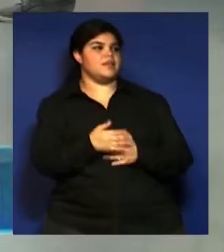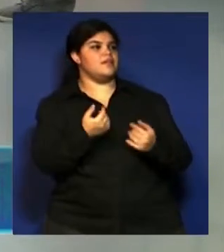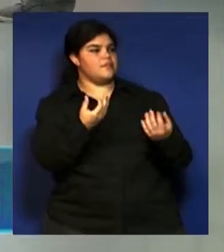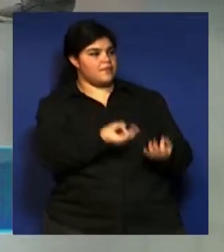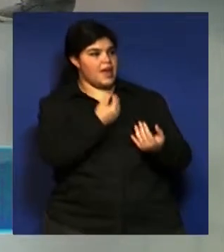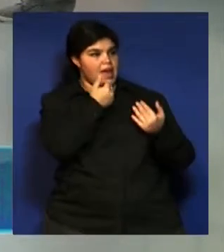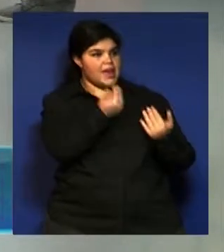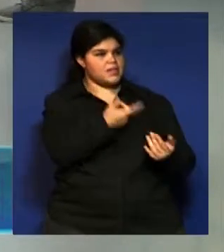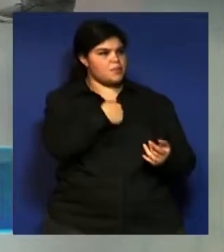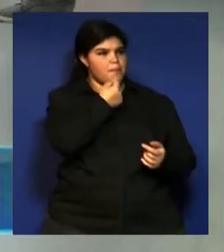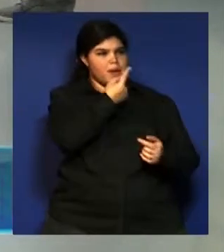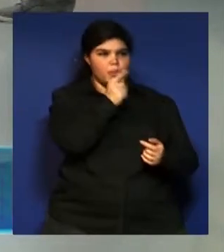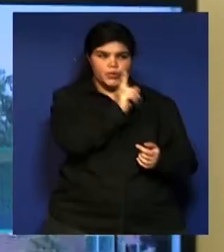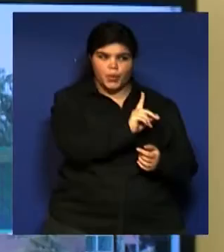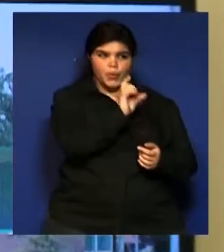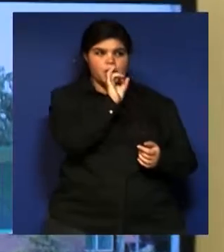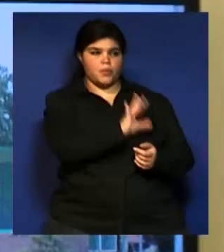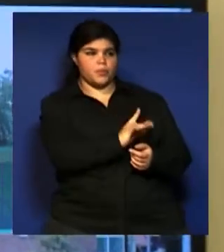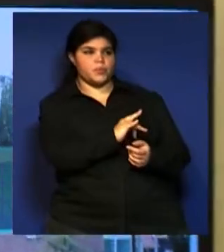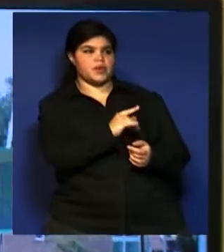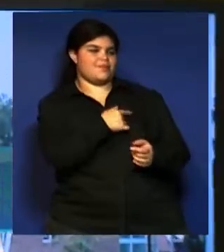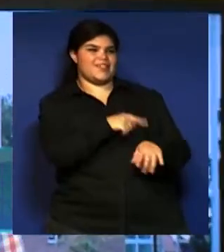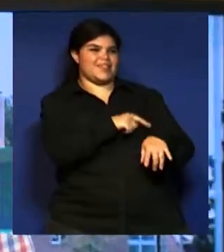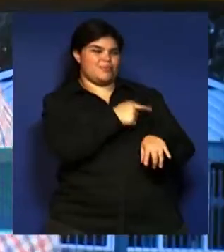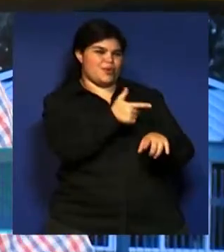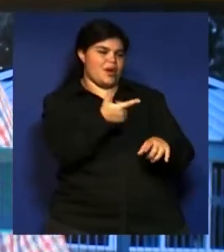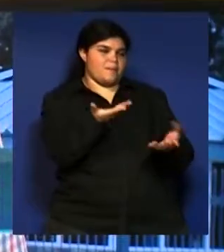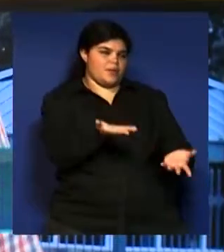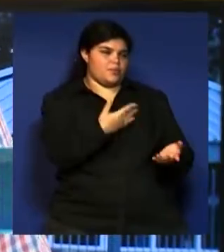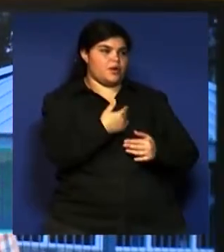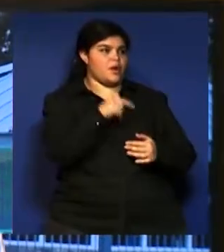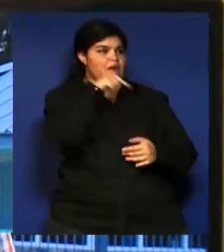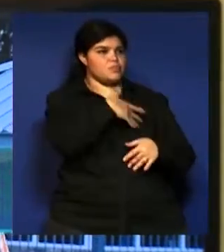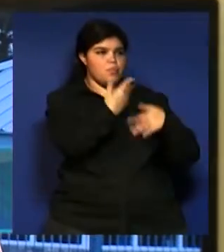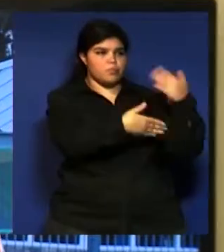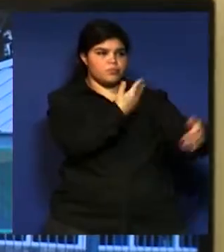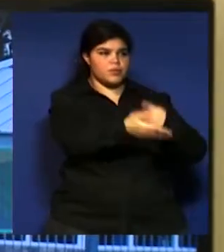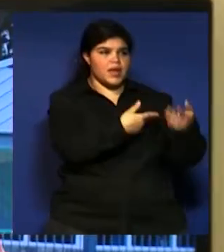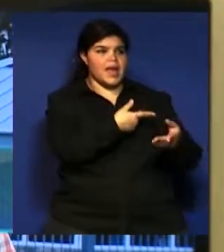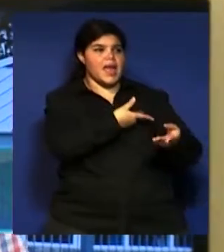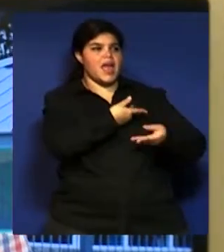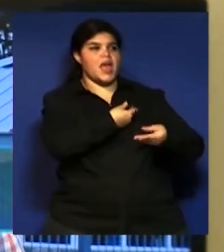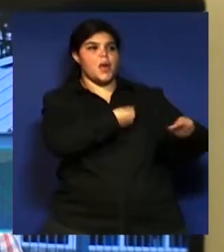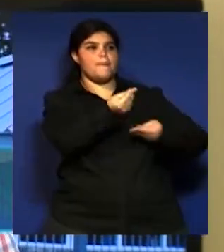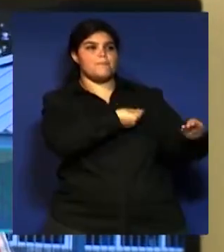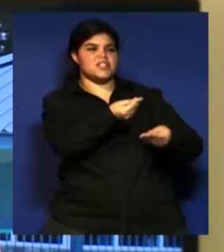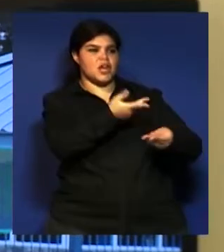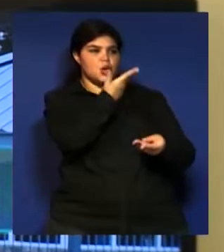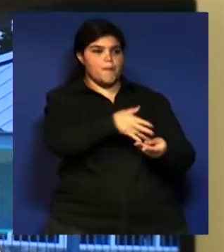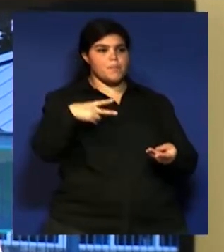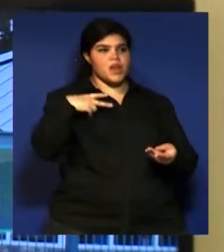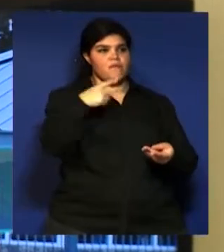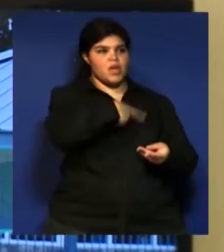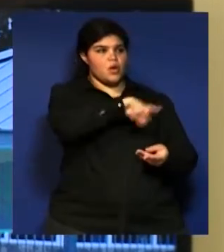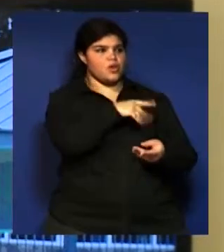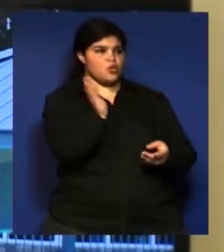quedó solamente una preguntita, nos quedamos sin tiempo, pero ¿esto se puede llegar a extender a empresarios, al sector privado? O sea, todos tenemos que presentar